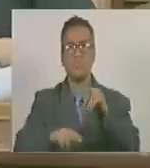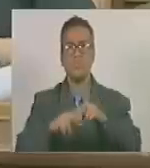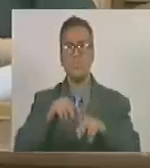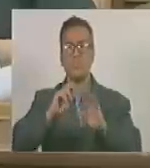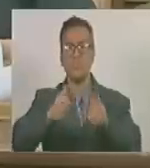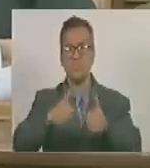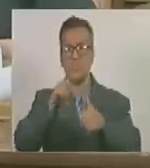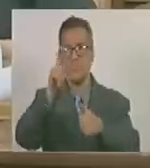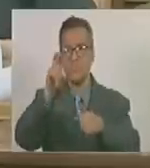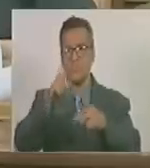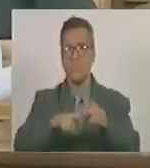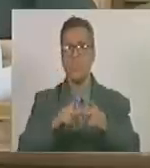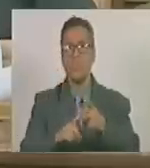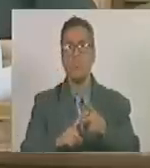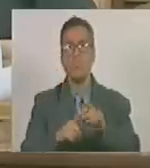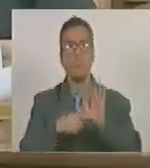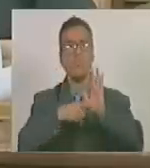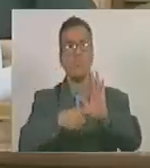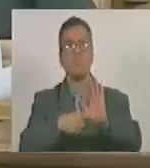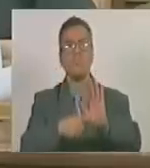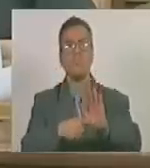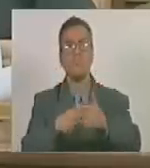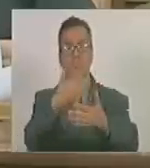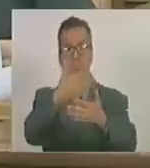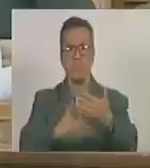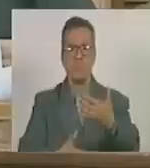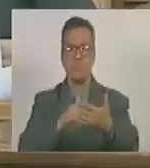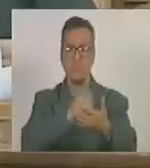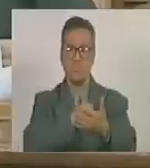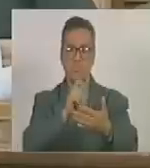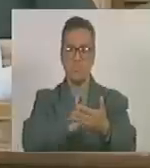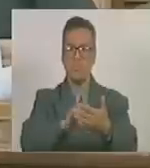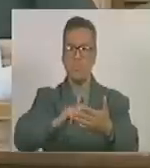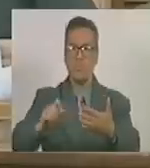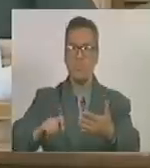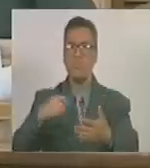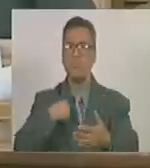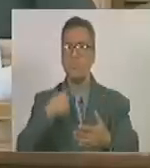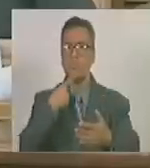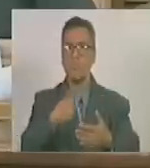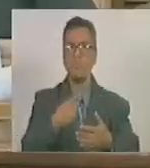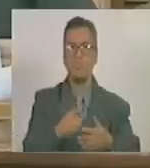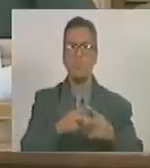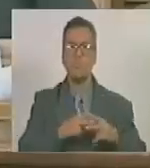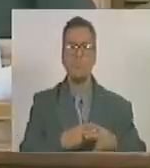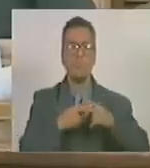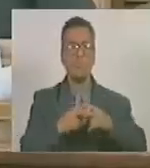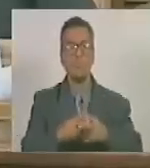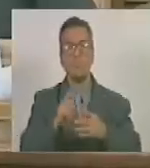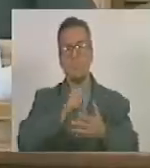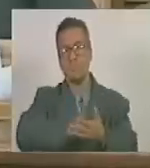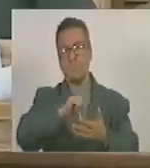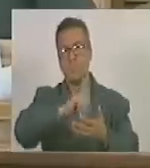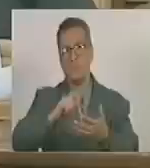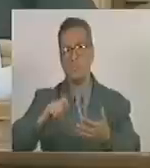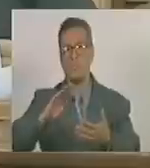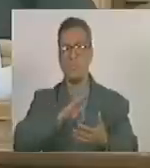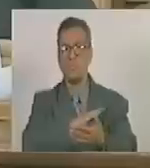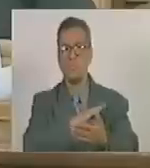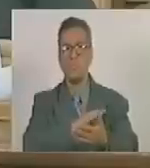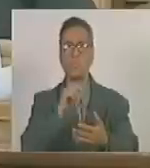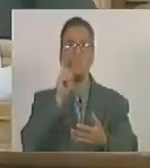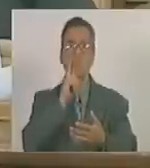constituidas. 2. Presentación de la carta de postulación o manifestación de voluntad por escrito,